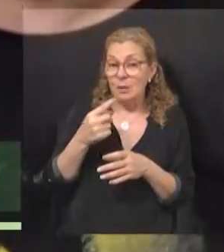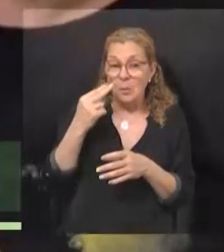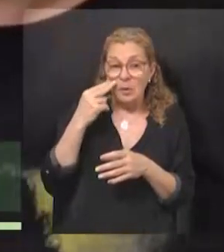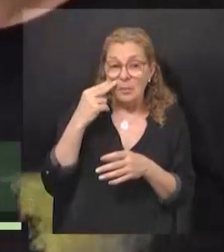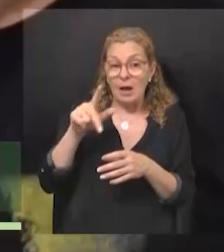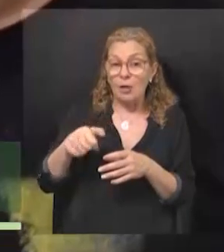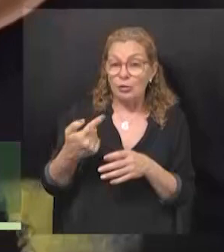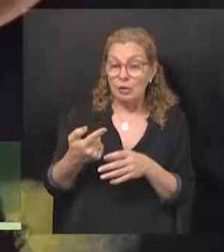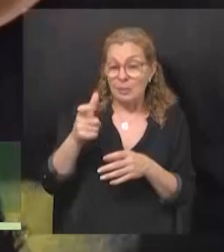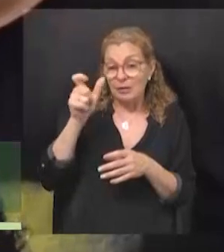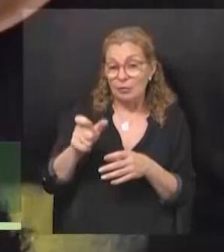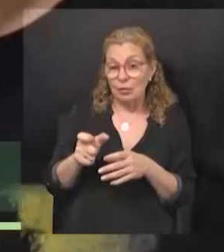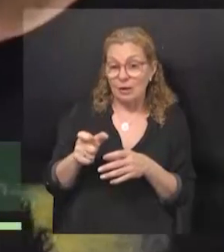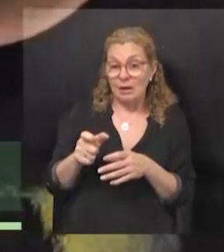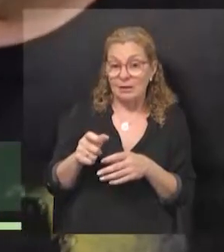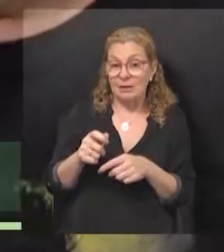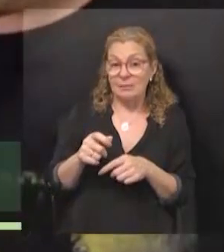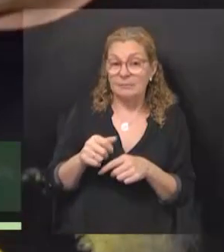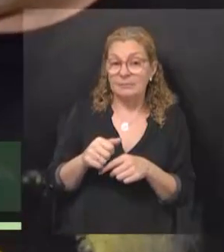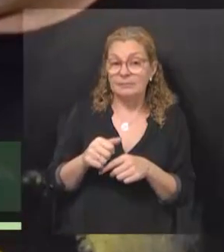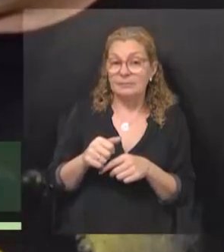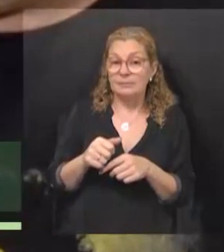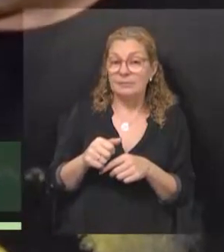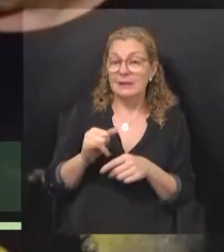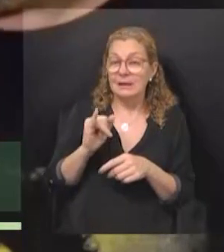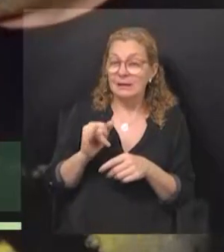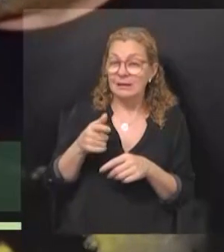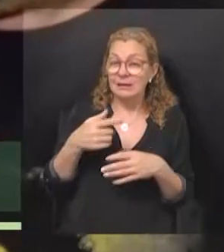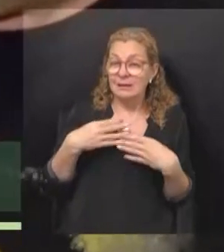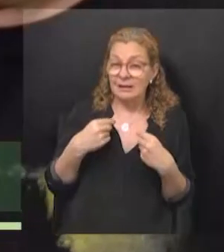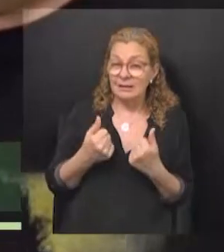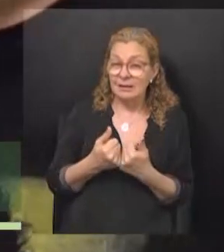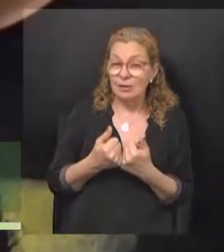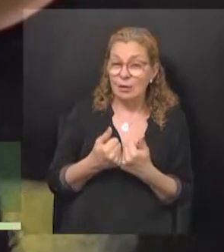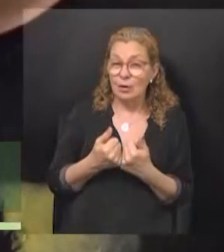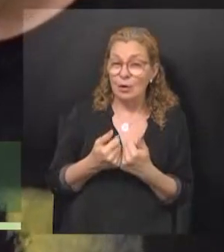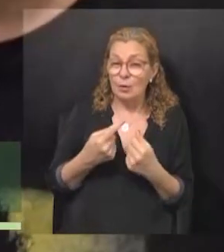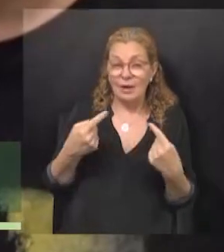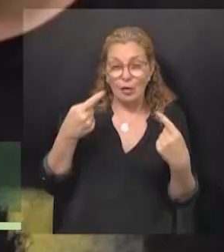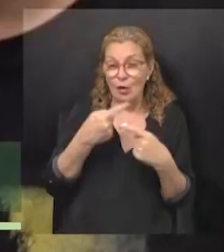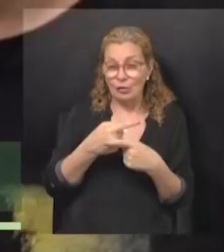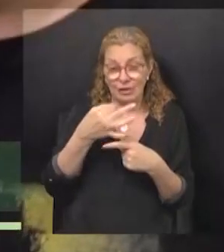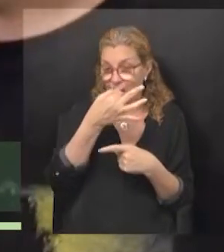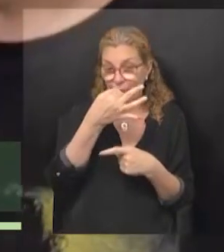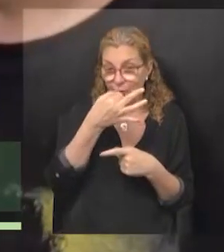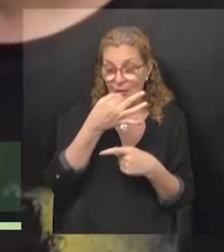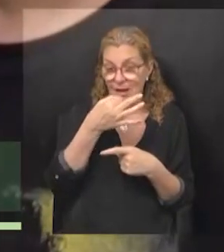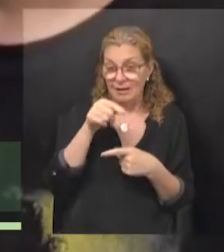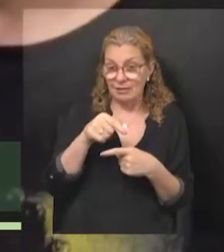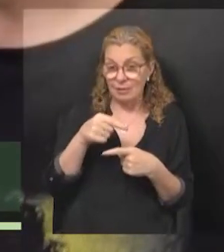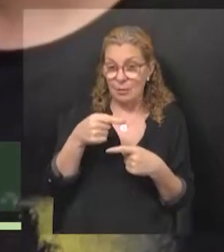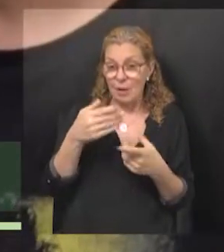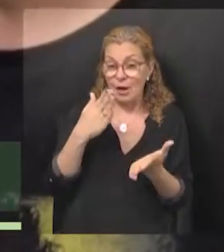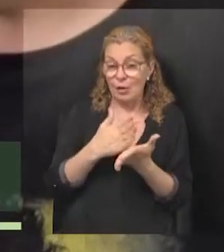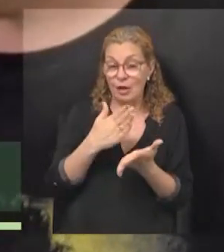exentas de la autoridad de los magistrados eh En ese sentido no es un combate al narcotráfico es un combate a los